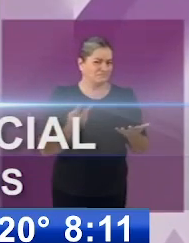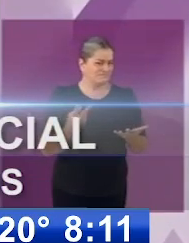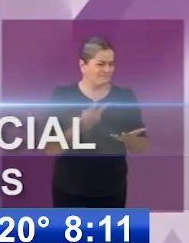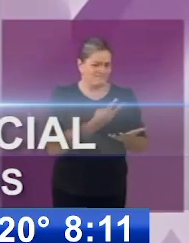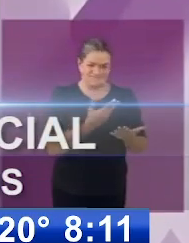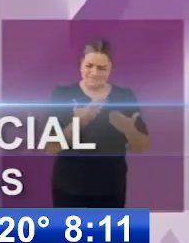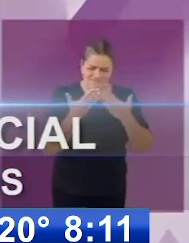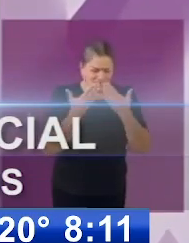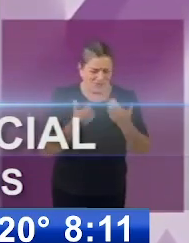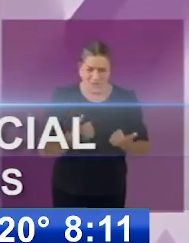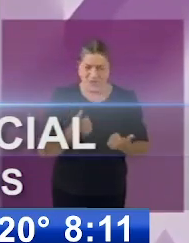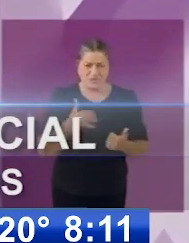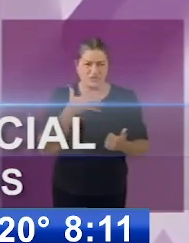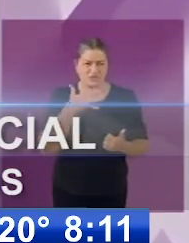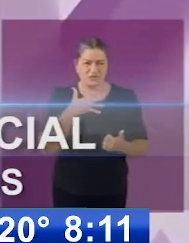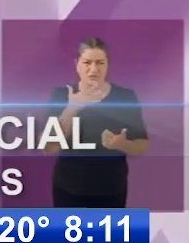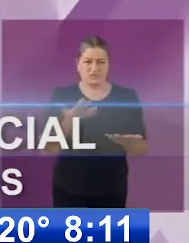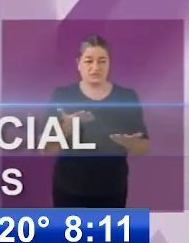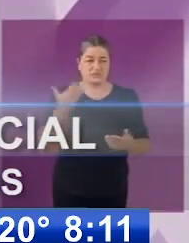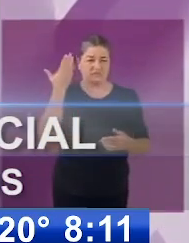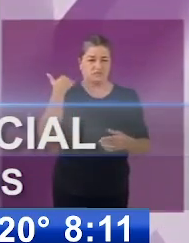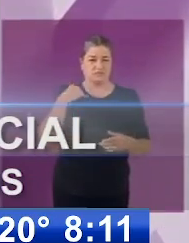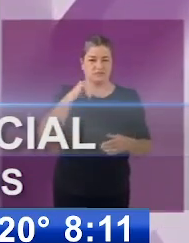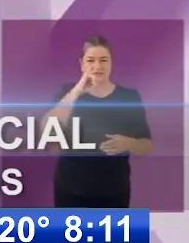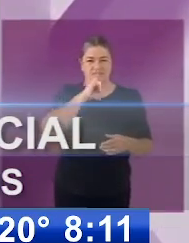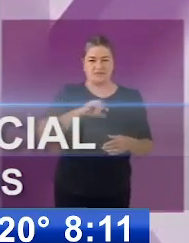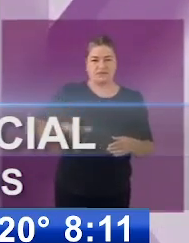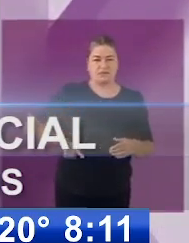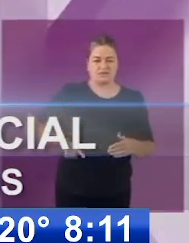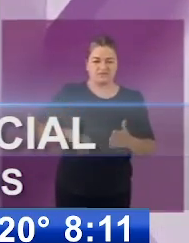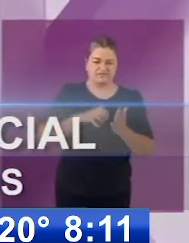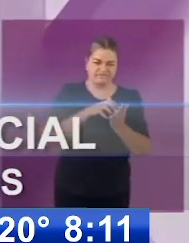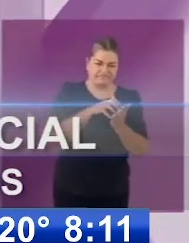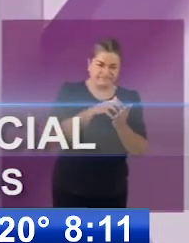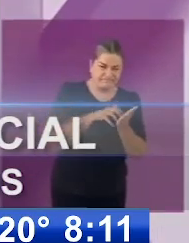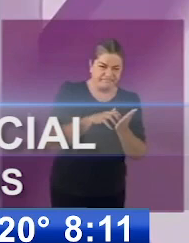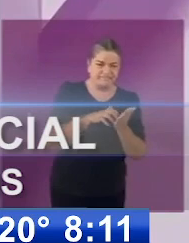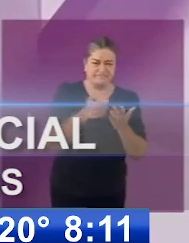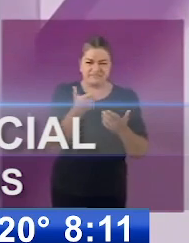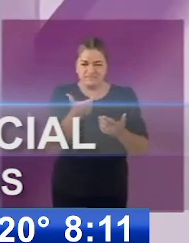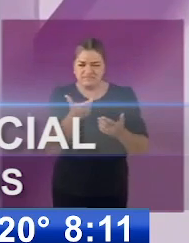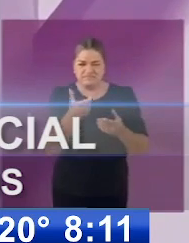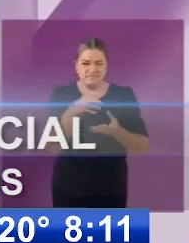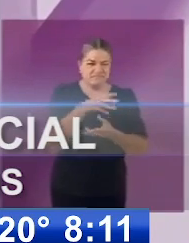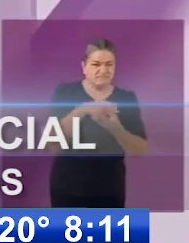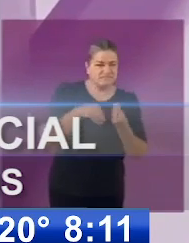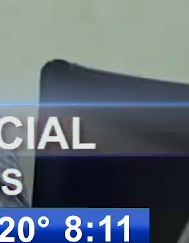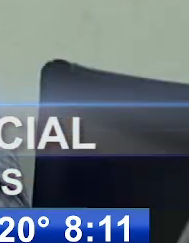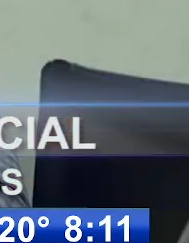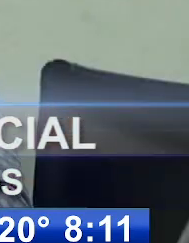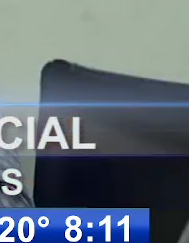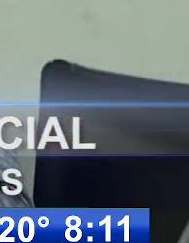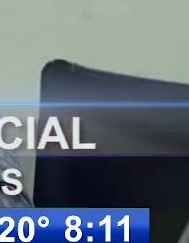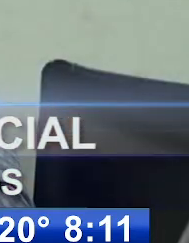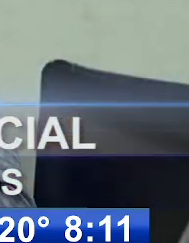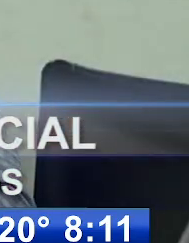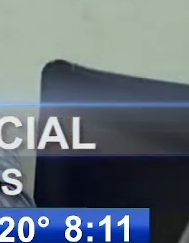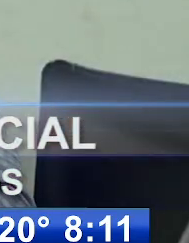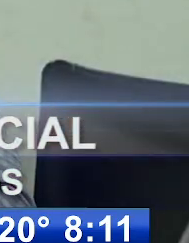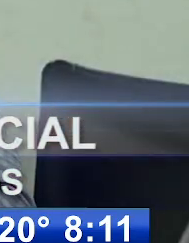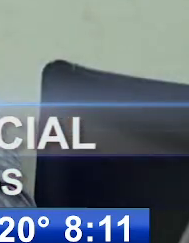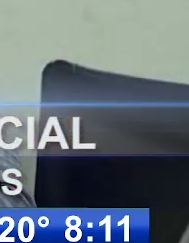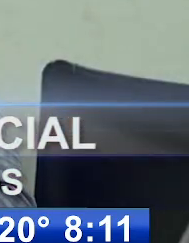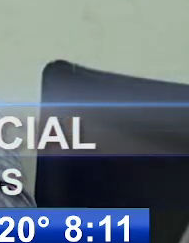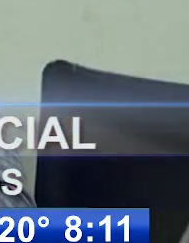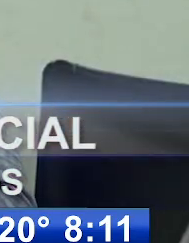para el año 2030 está previsto que la depresión sea una de las principales causas de incapacidad en la población el abogado Jordi